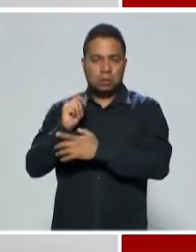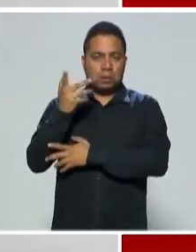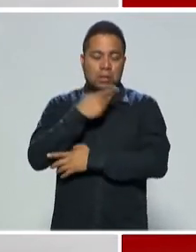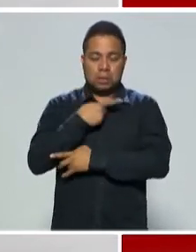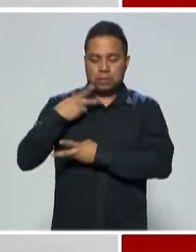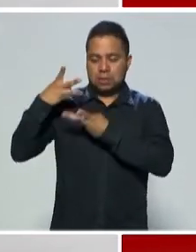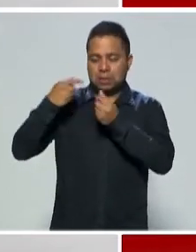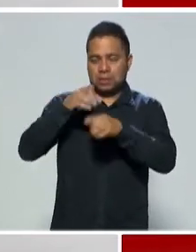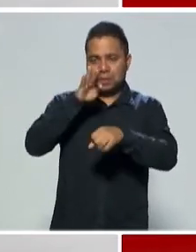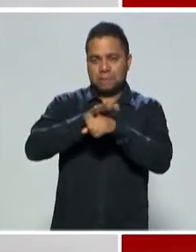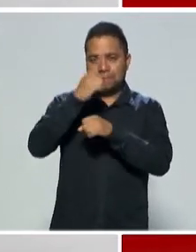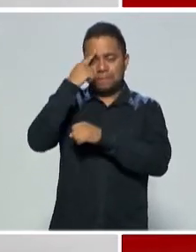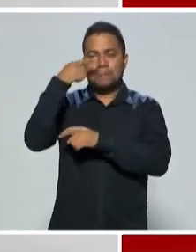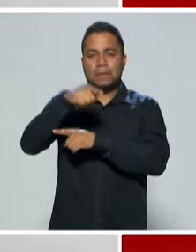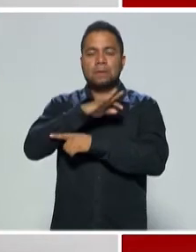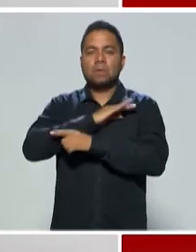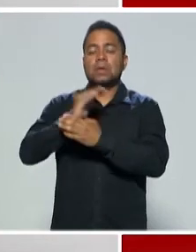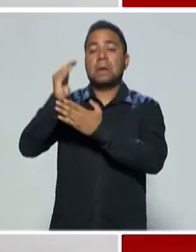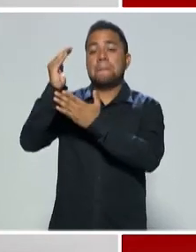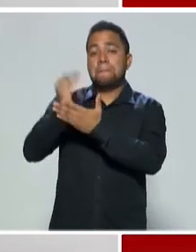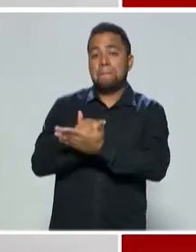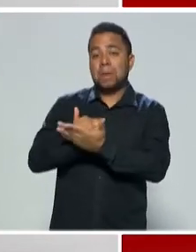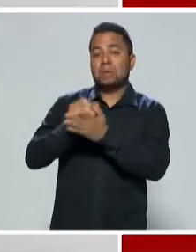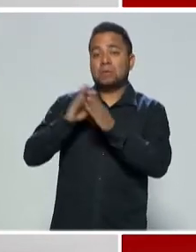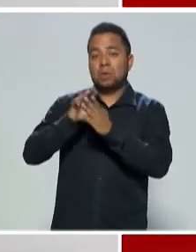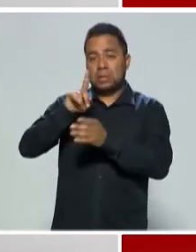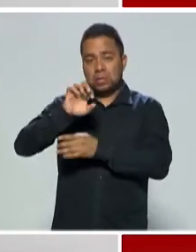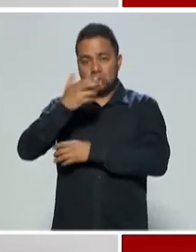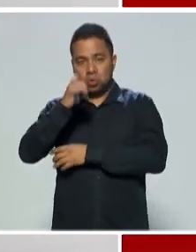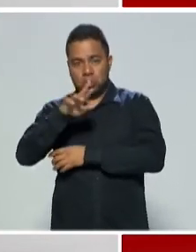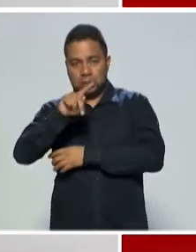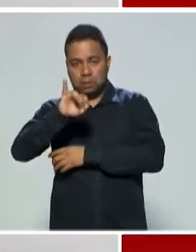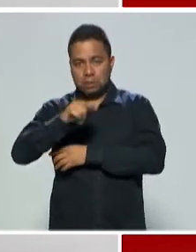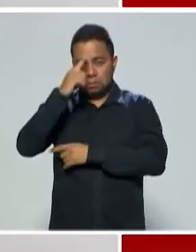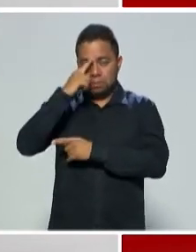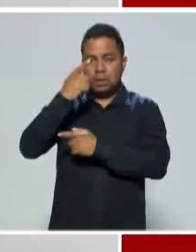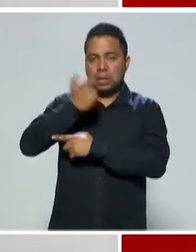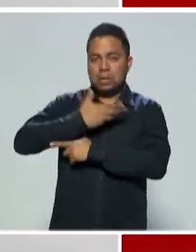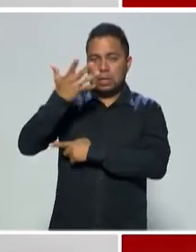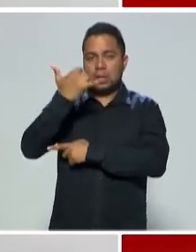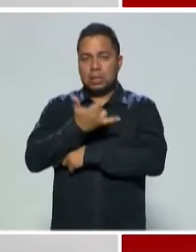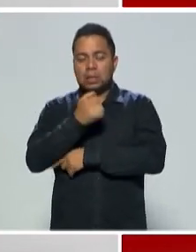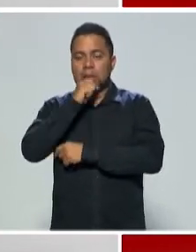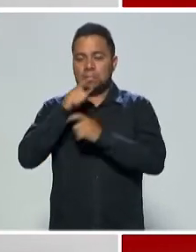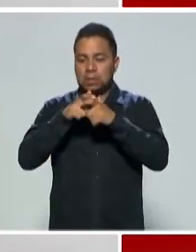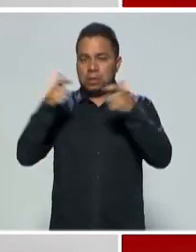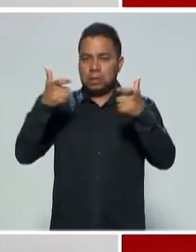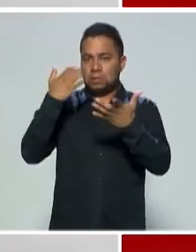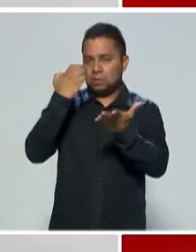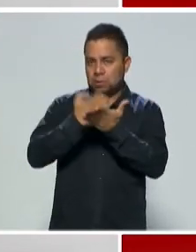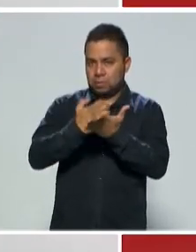con la finalidad de reducir la disyuntiva entre la inflación y el crecimiento